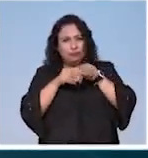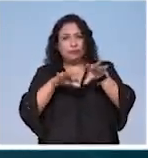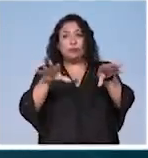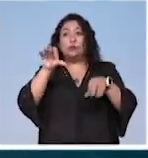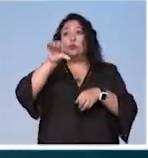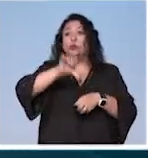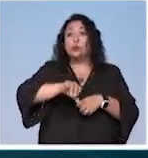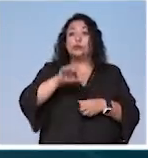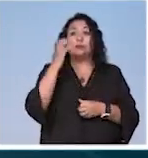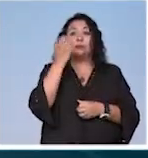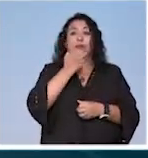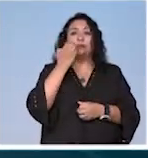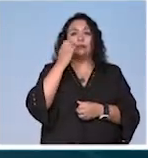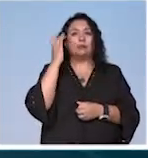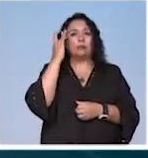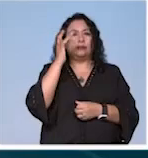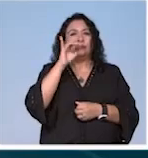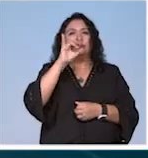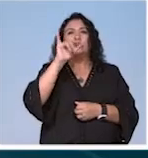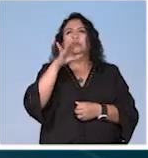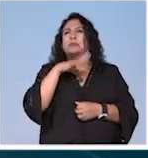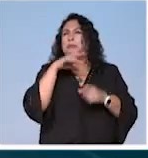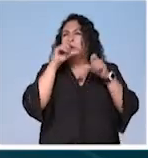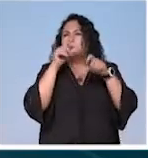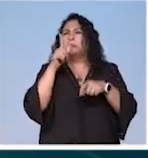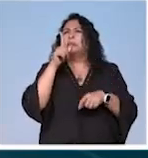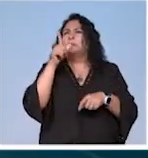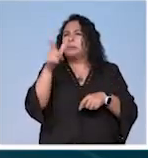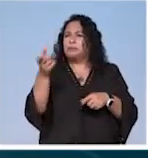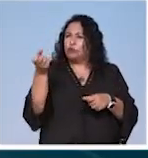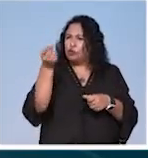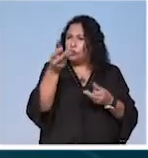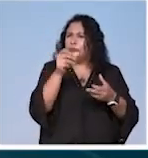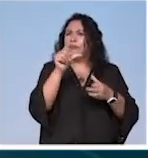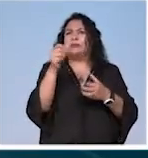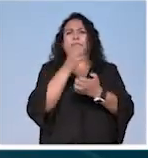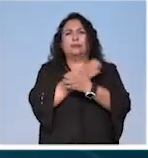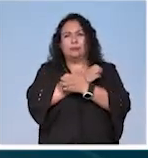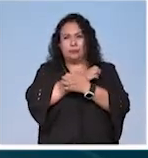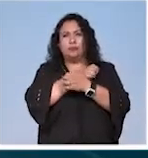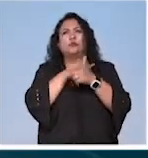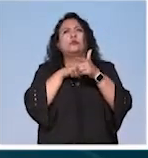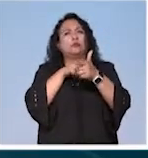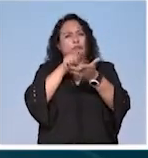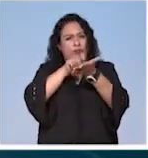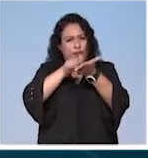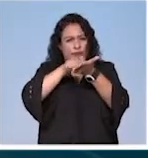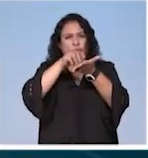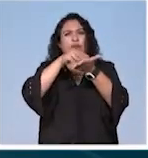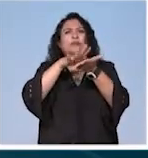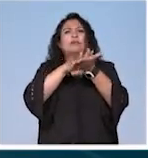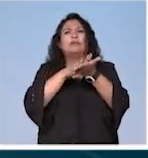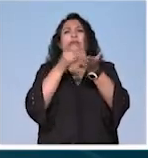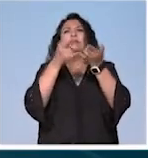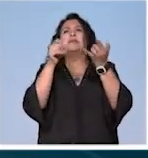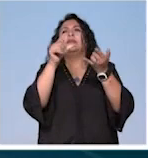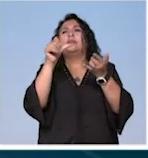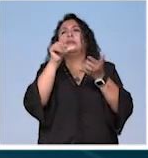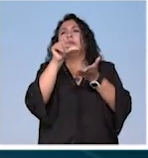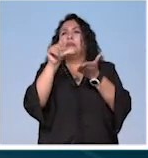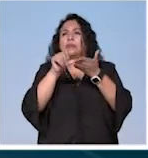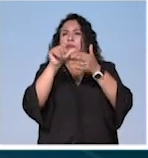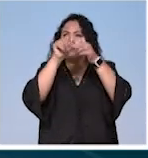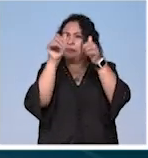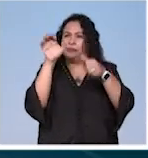Hoy, el Colegio de San Ildefonso, bajo un mismo espíritu de contribuir a la educación, sigue escribiendo su historia como un centro para las artes y